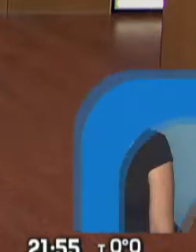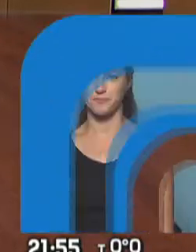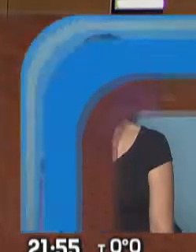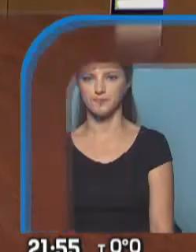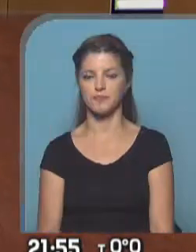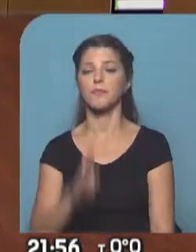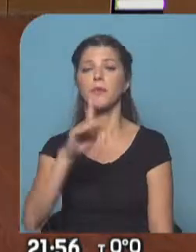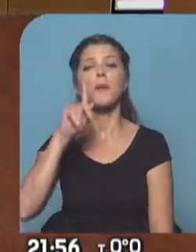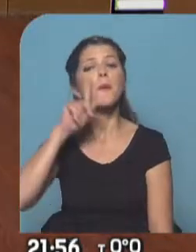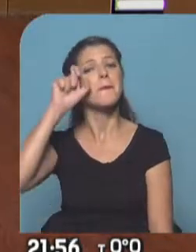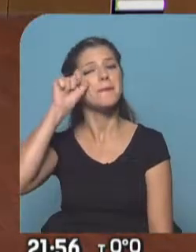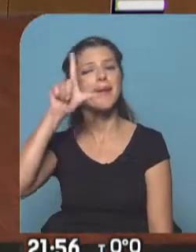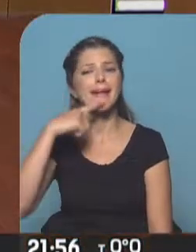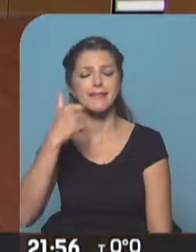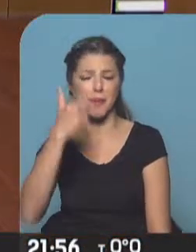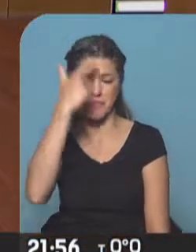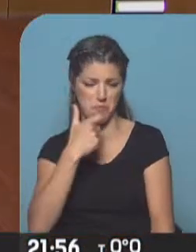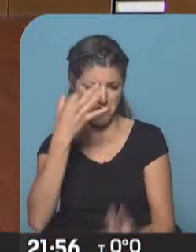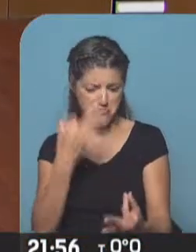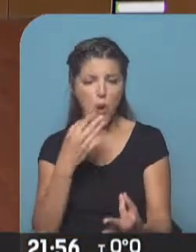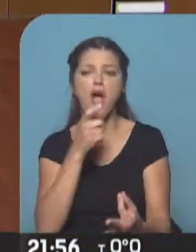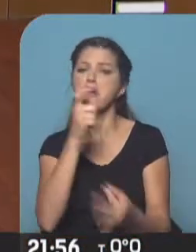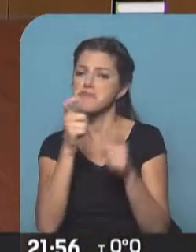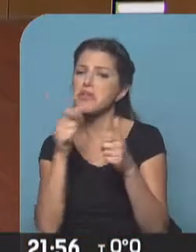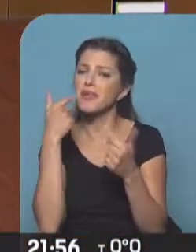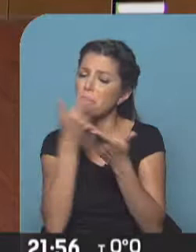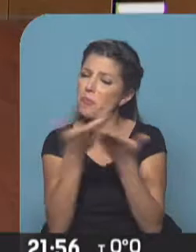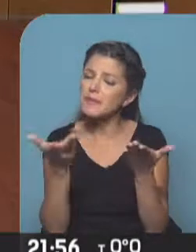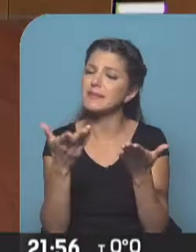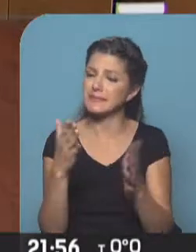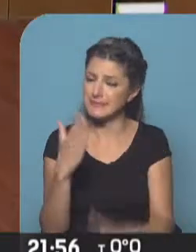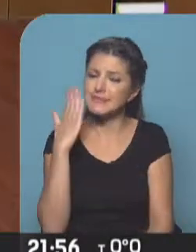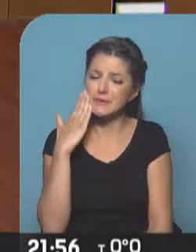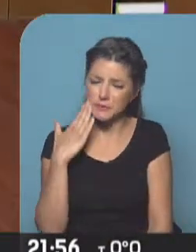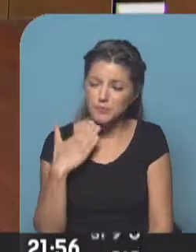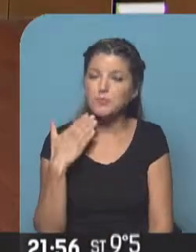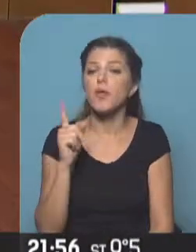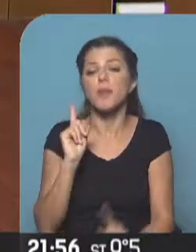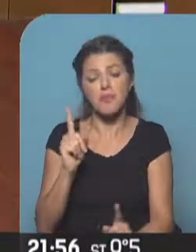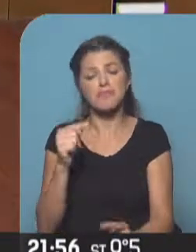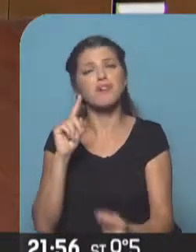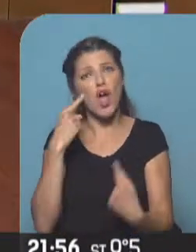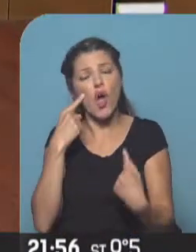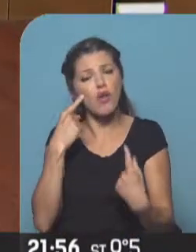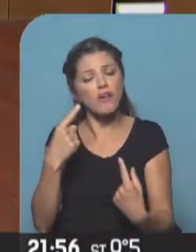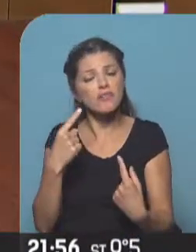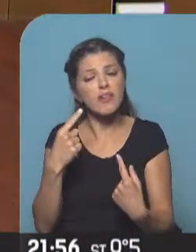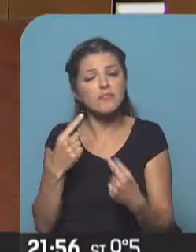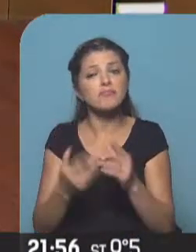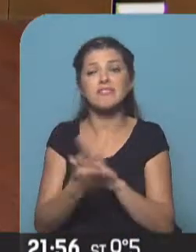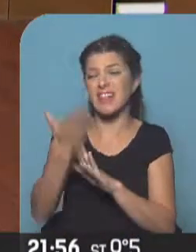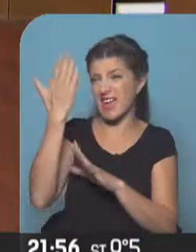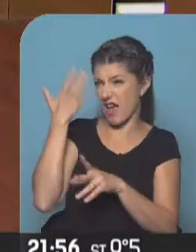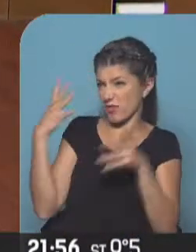Bielsa humano, contestatario, rebelde, es capaz de mostrar su costado más vulnerable, incluso para reconocer que la performance